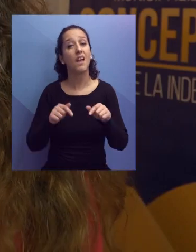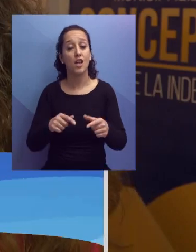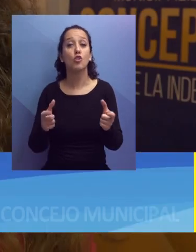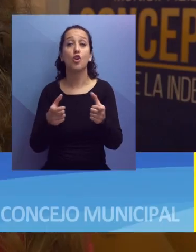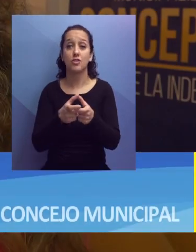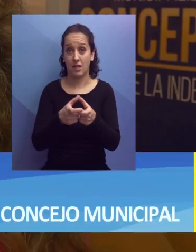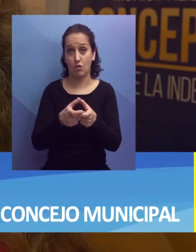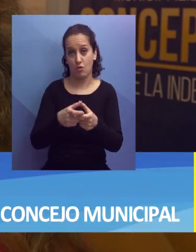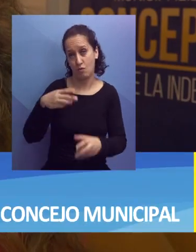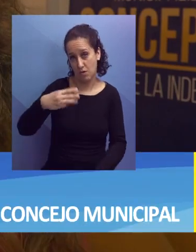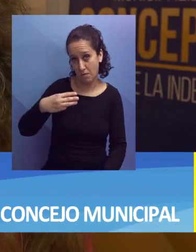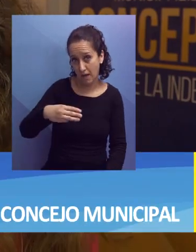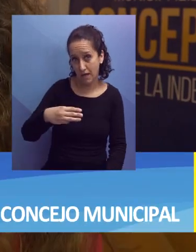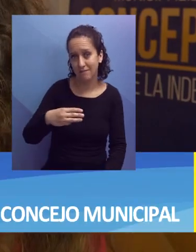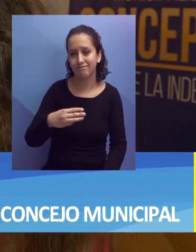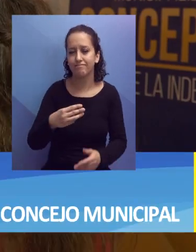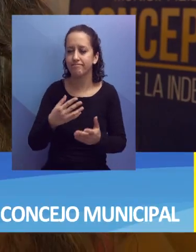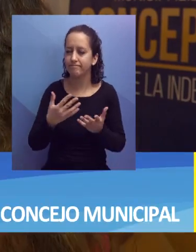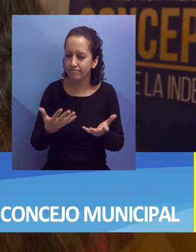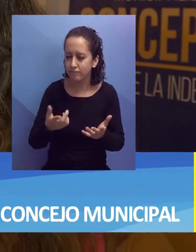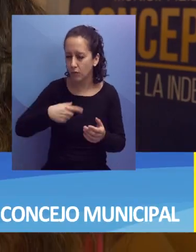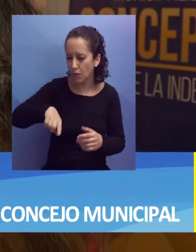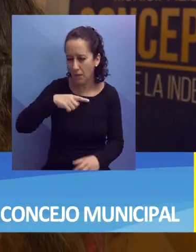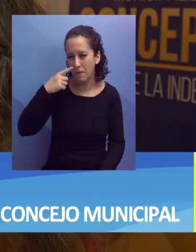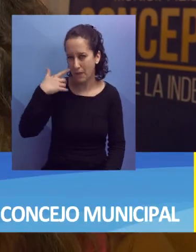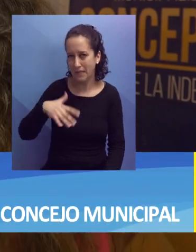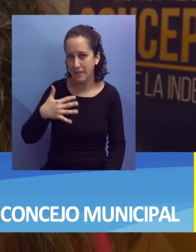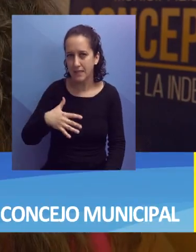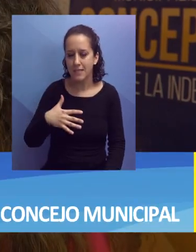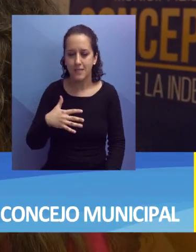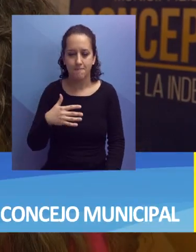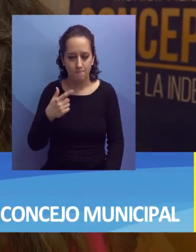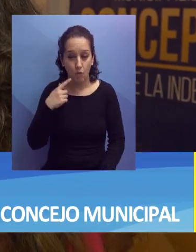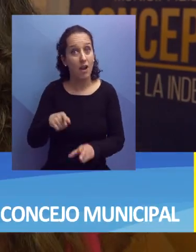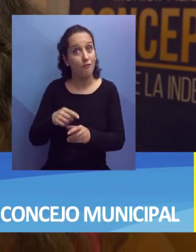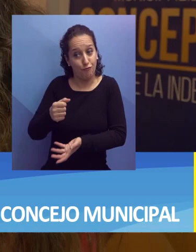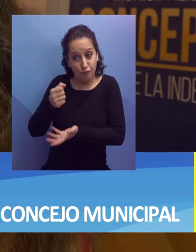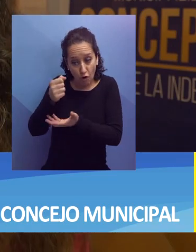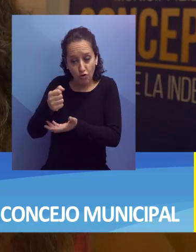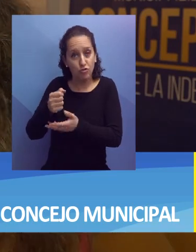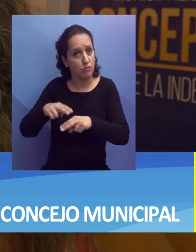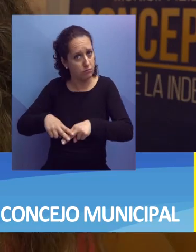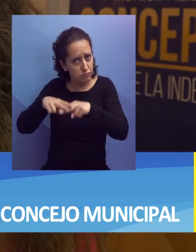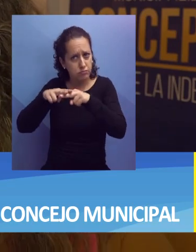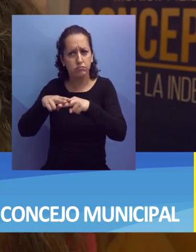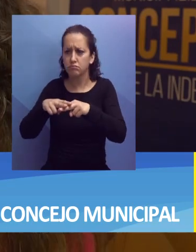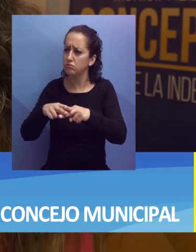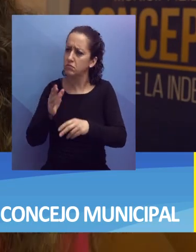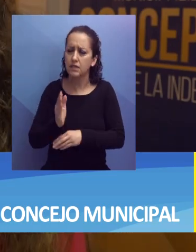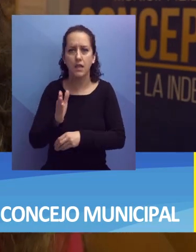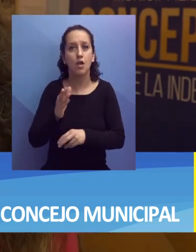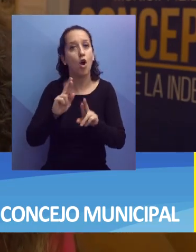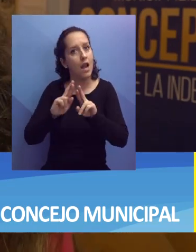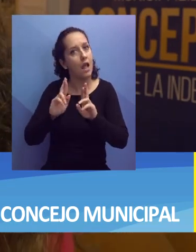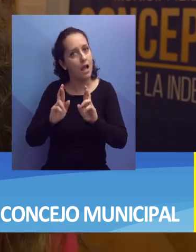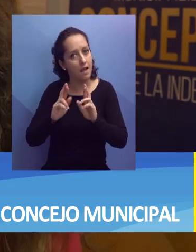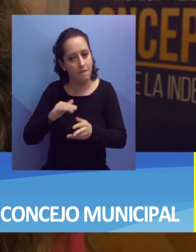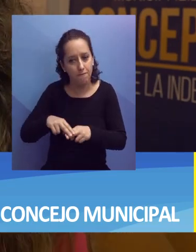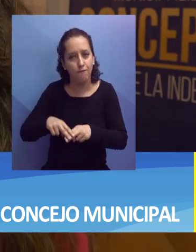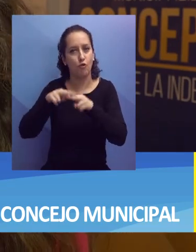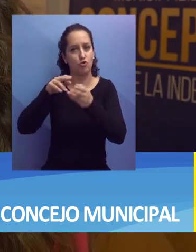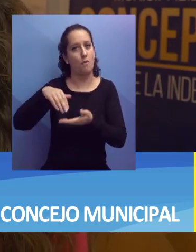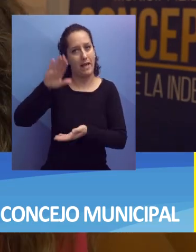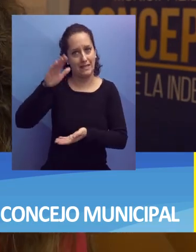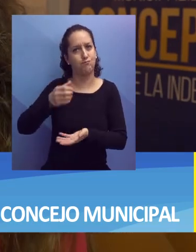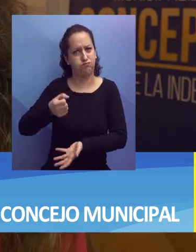Municipal, para nosotros es sumamente importante que los recursos sigan, ¿cierto?, como deben estar, ojalá